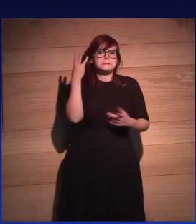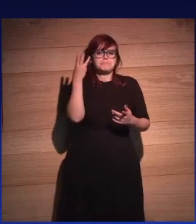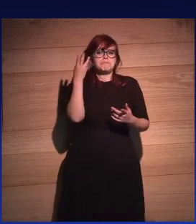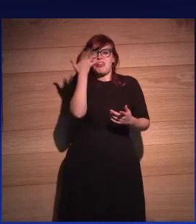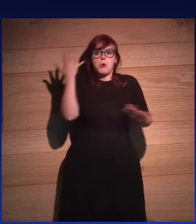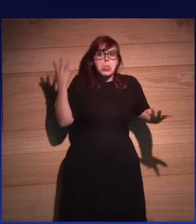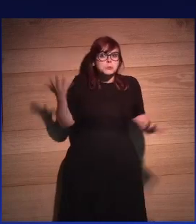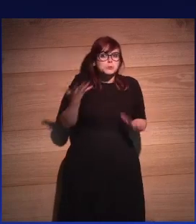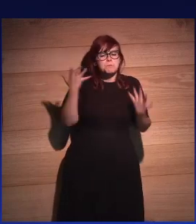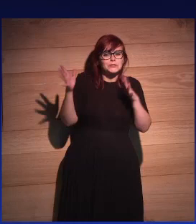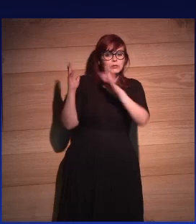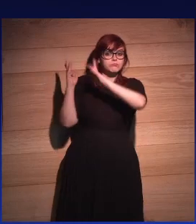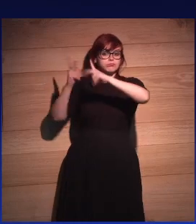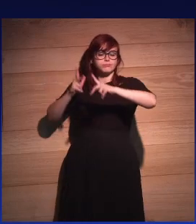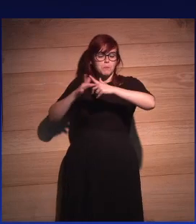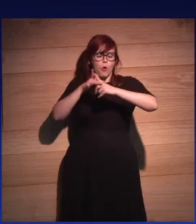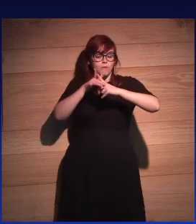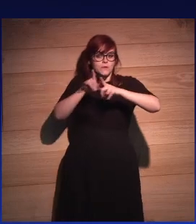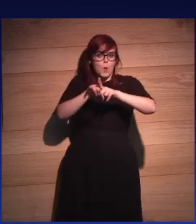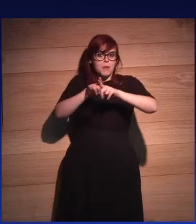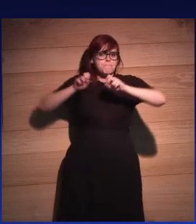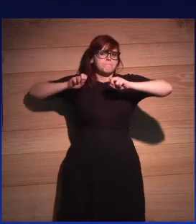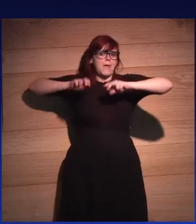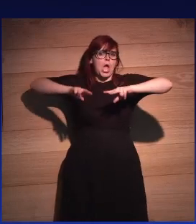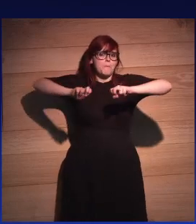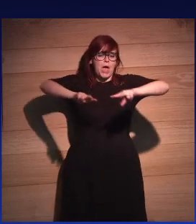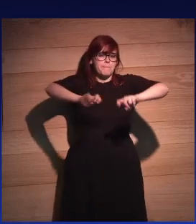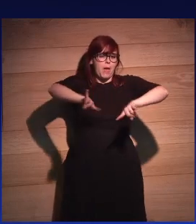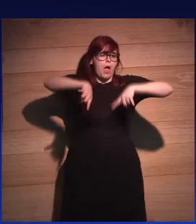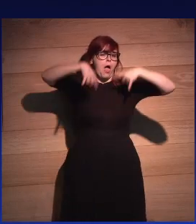no más, ha sido exponencialmente a peor, ¿vale?